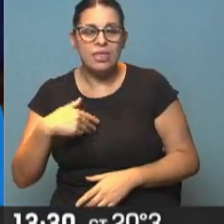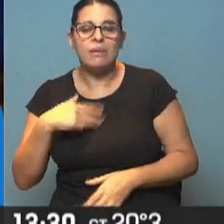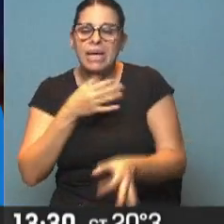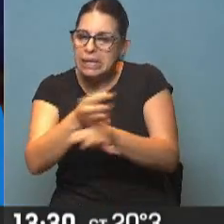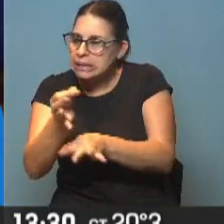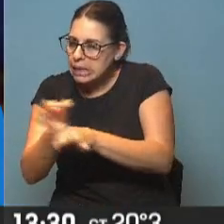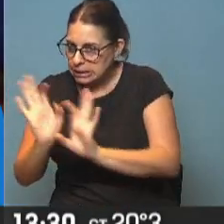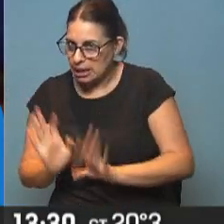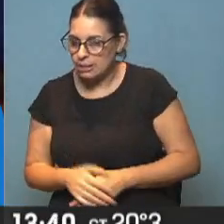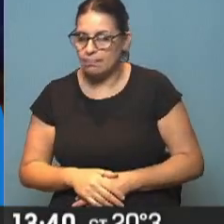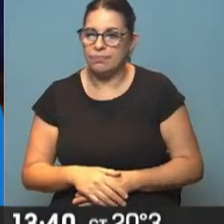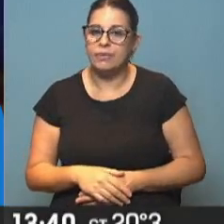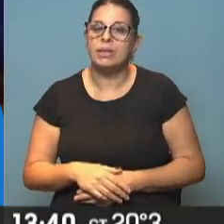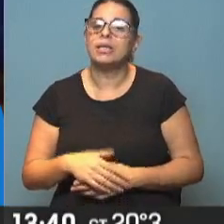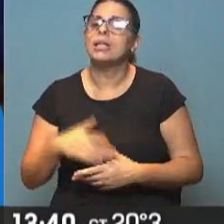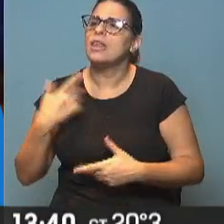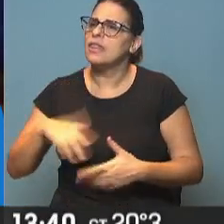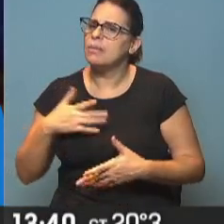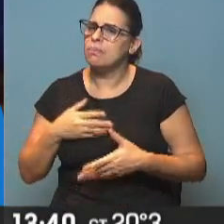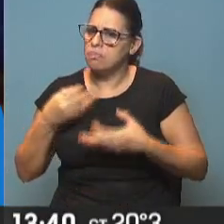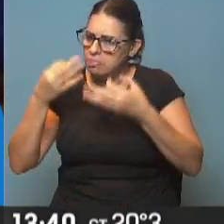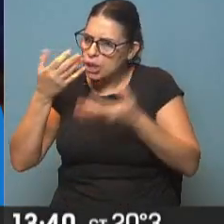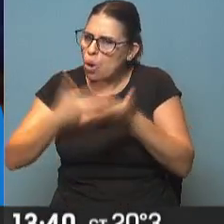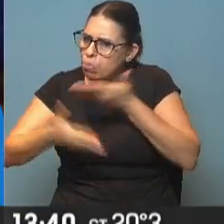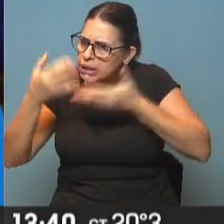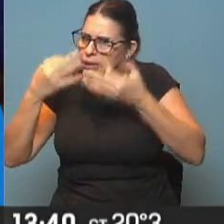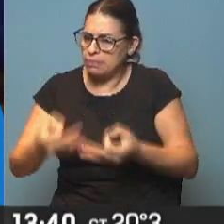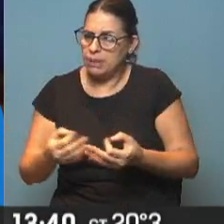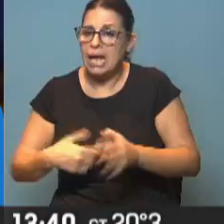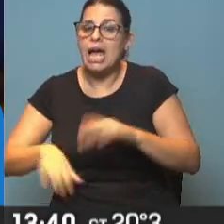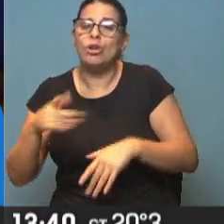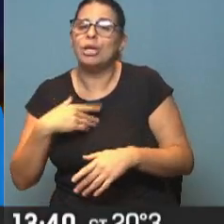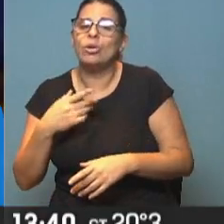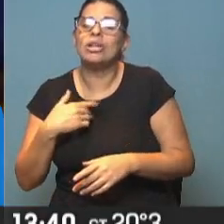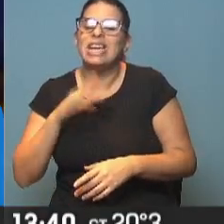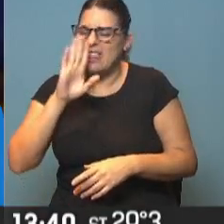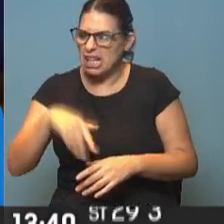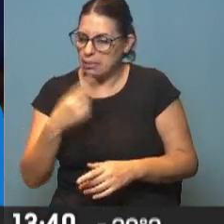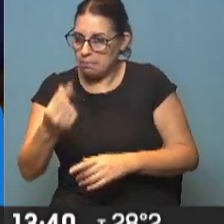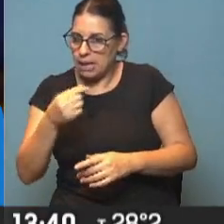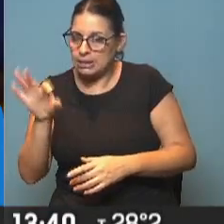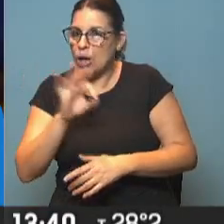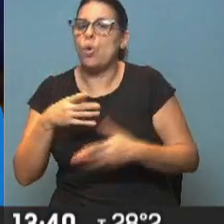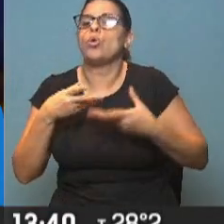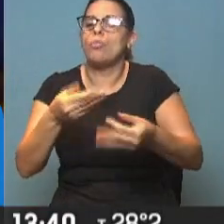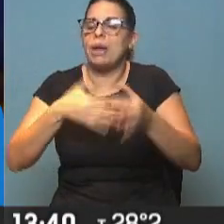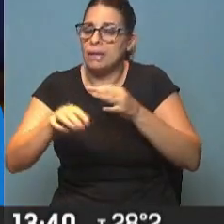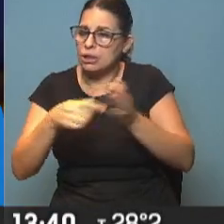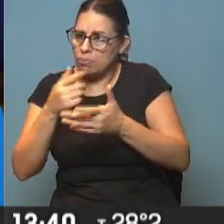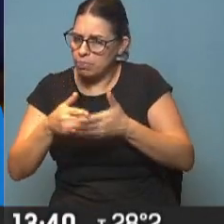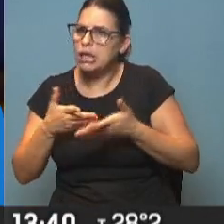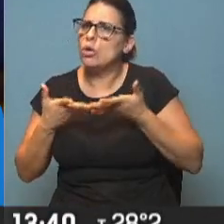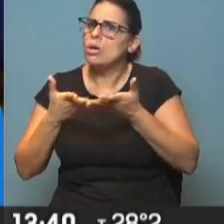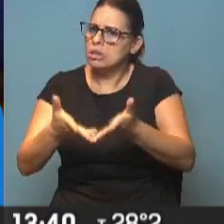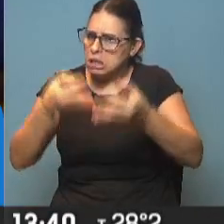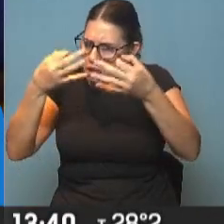hay que mentalizar lo tratarlo bien ese es otro tema que quizás no tenga que ver con la plata o con una operación pero el trato digno un trato equitativo